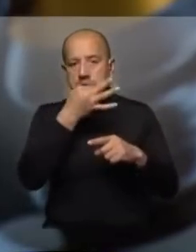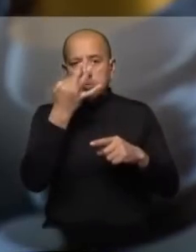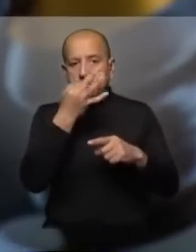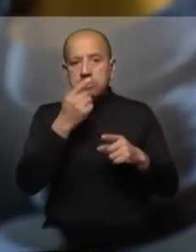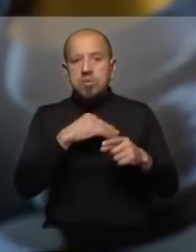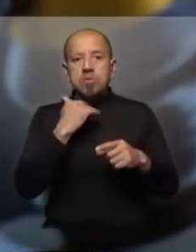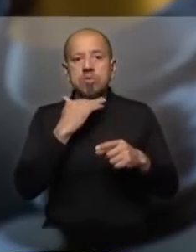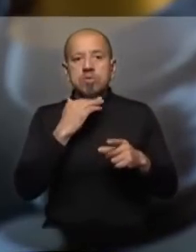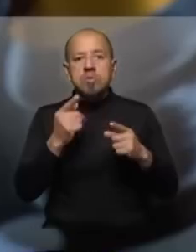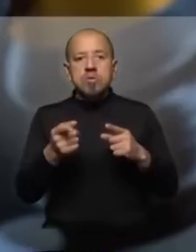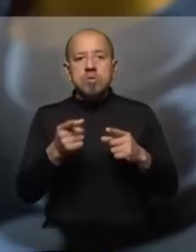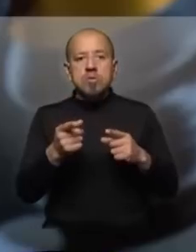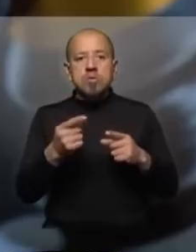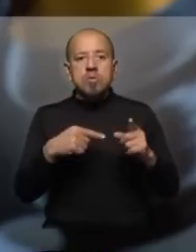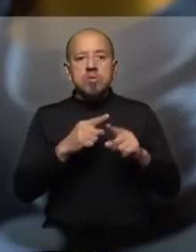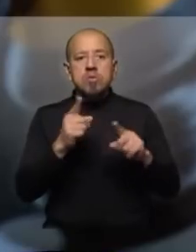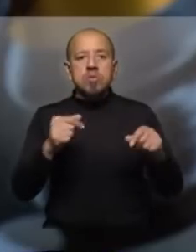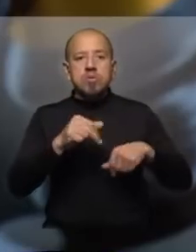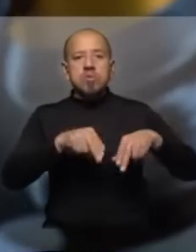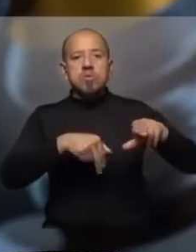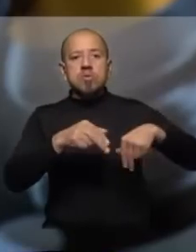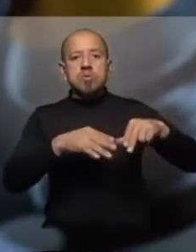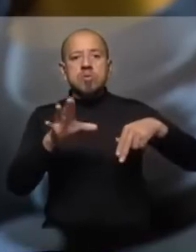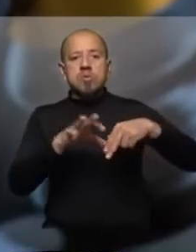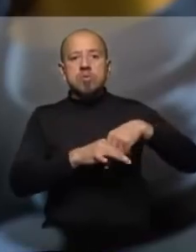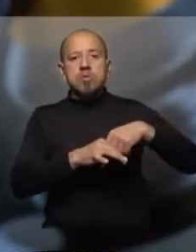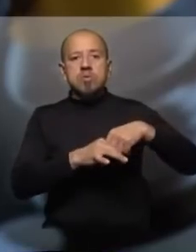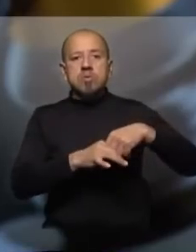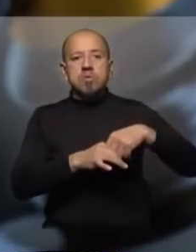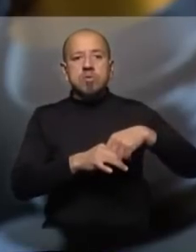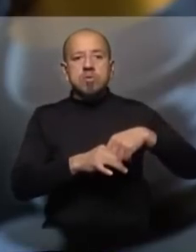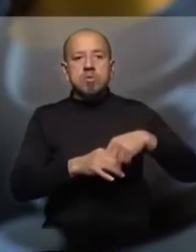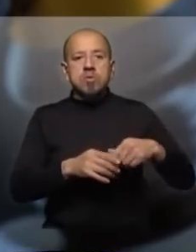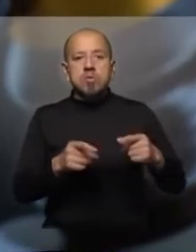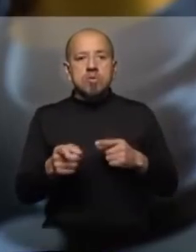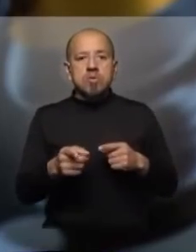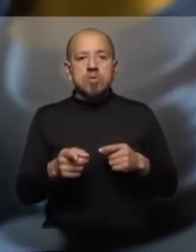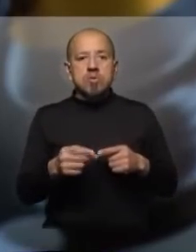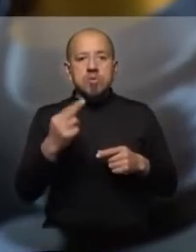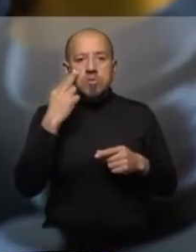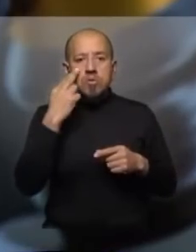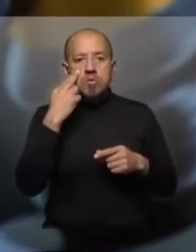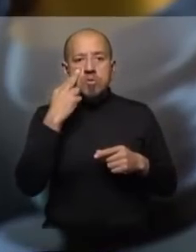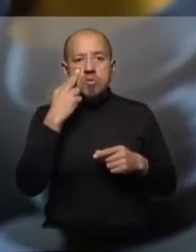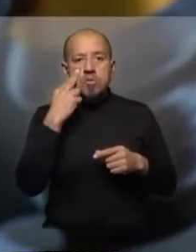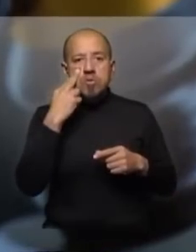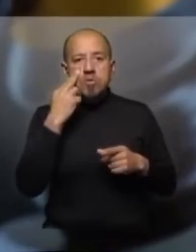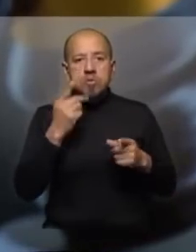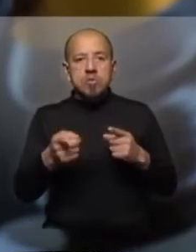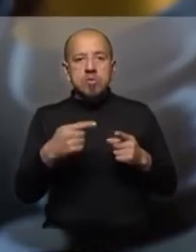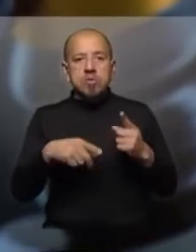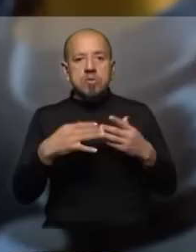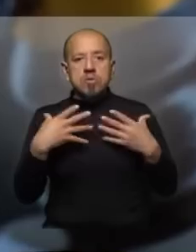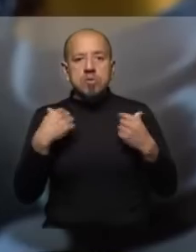que estaban en su casa con pulsera el problema no era que estuvieran imputados por narcotráfico y estuvieran en su casa con pulsera el problema era de que habían aducido razones de